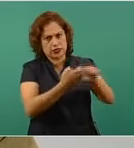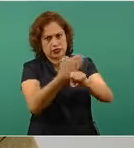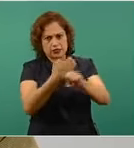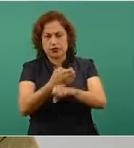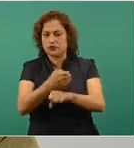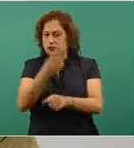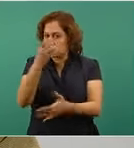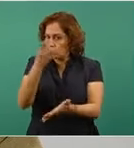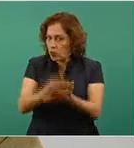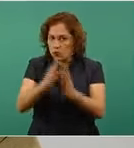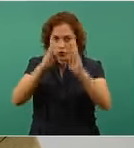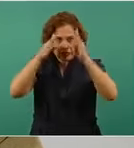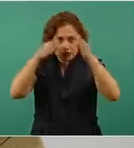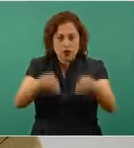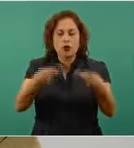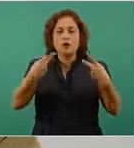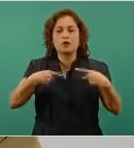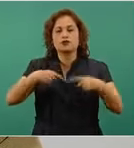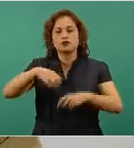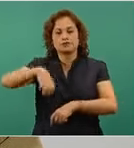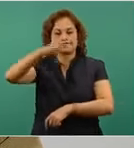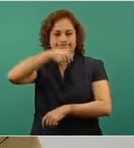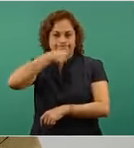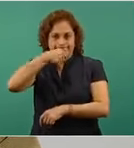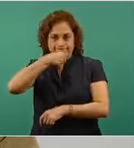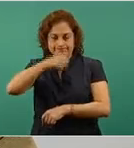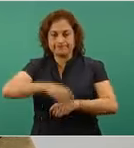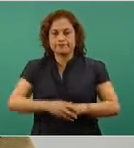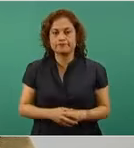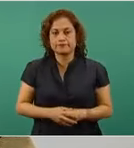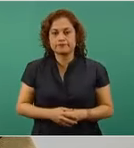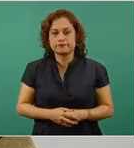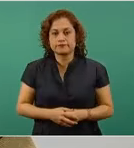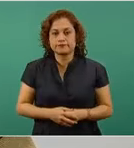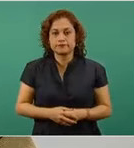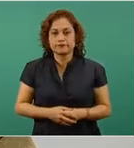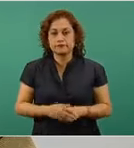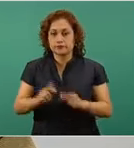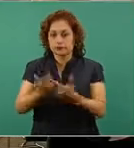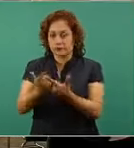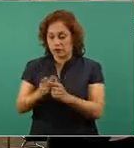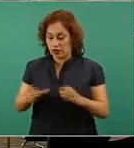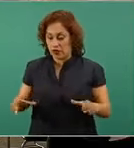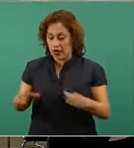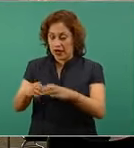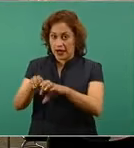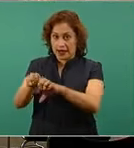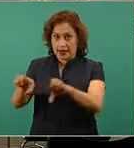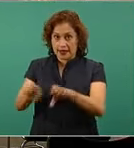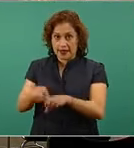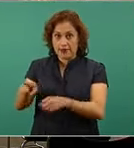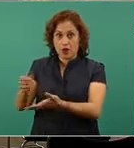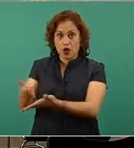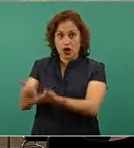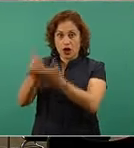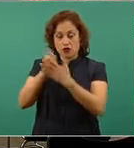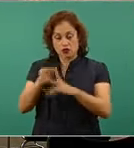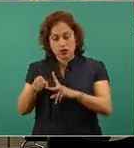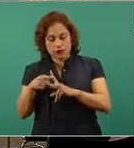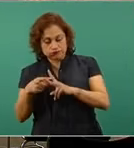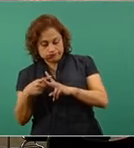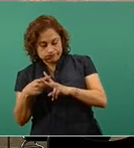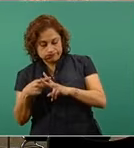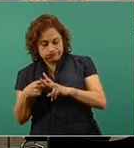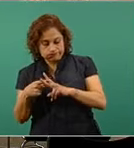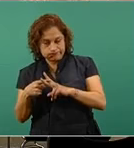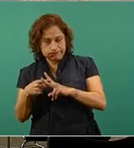mayores. Y en general esta estadística que el grupo experto nos ayudó a estimar, que es conforme a la cobertura,